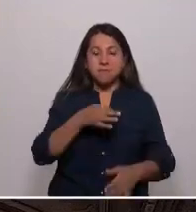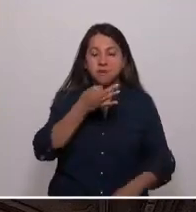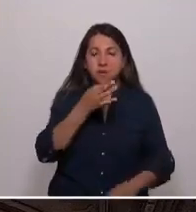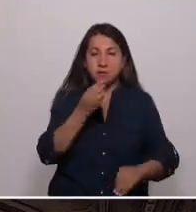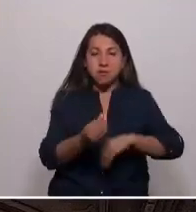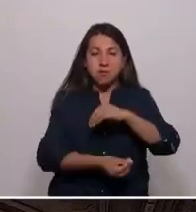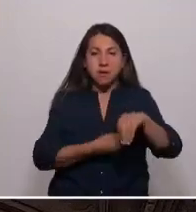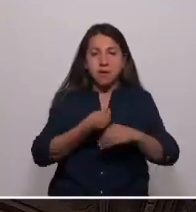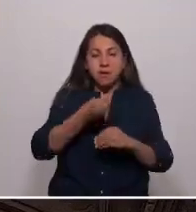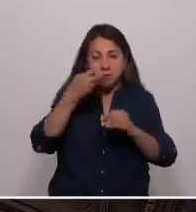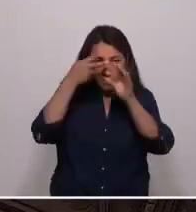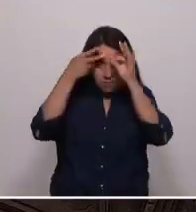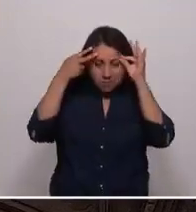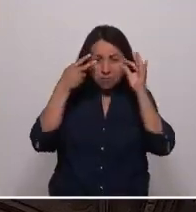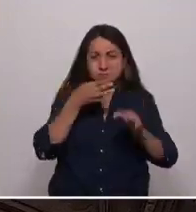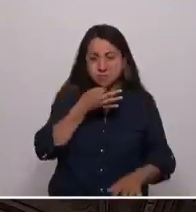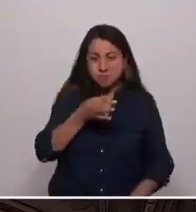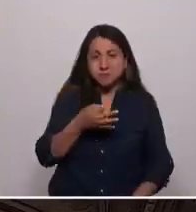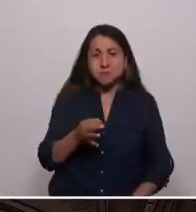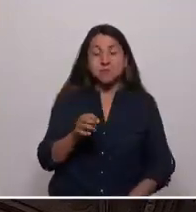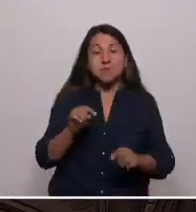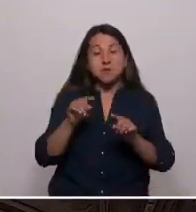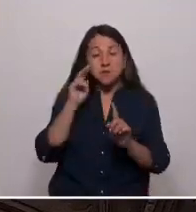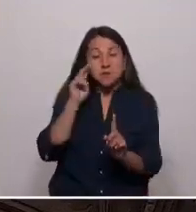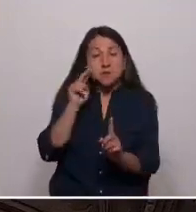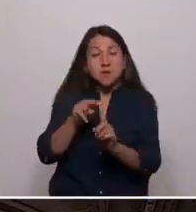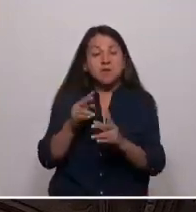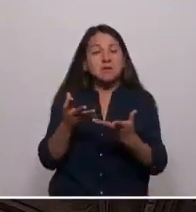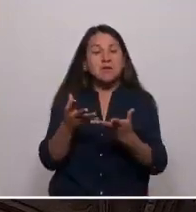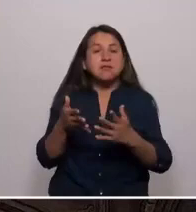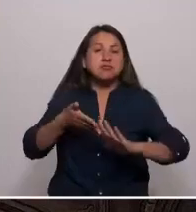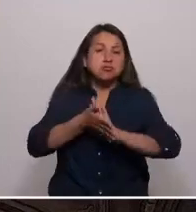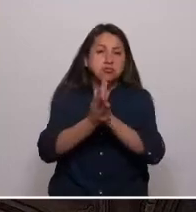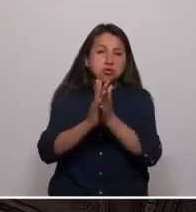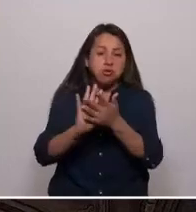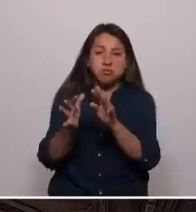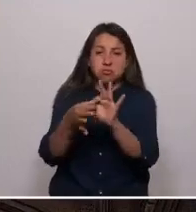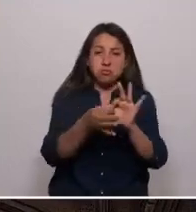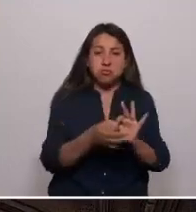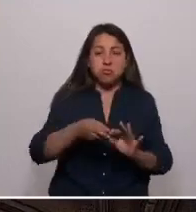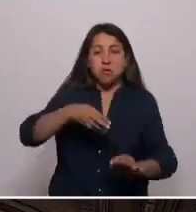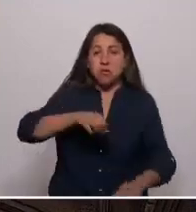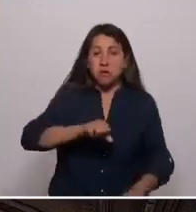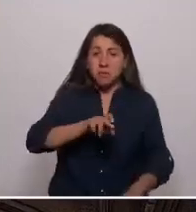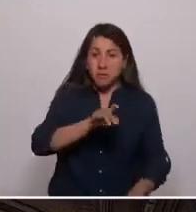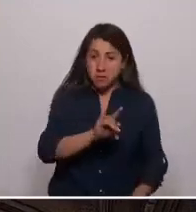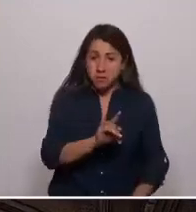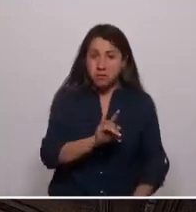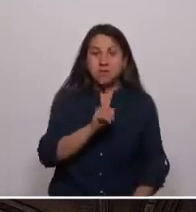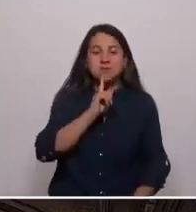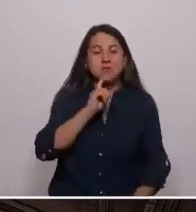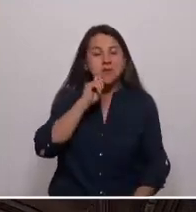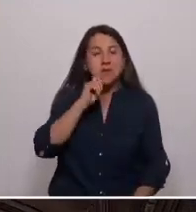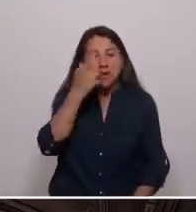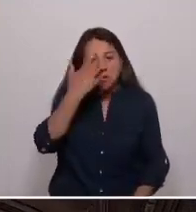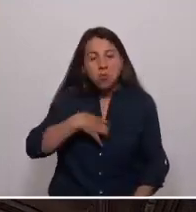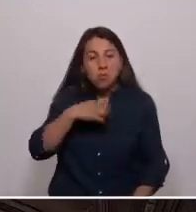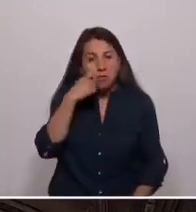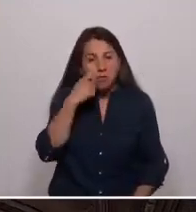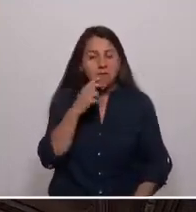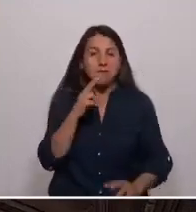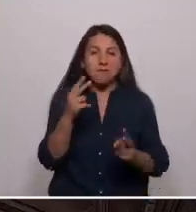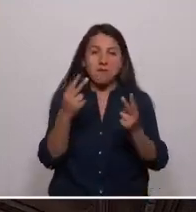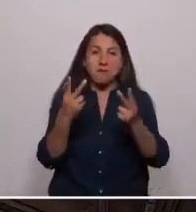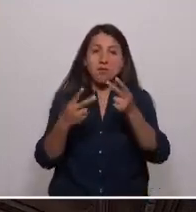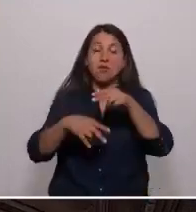equilibrio. Desde esta mirada se concibe que todos los componentes del Mapu constituyen cuerpos vivos. Los cerros son